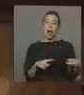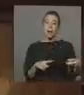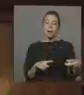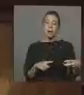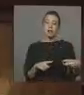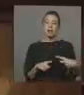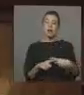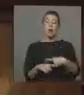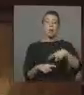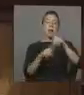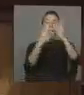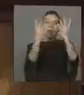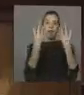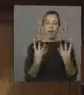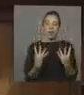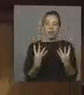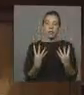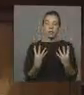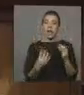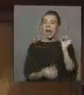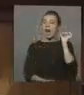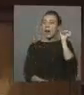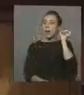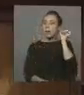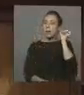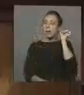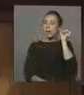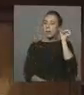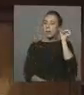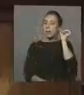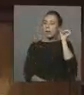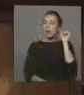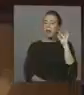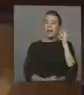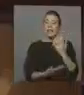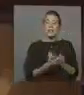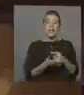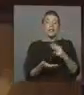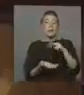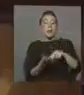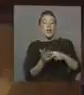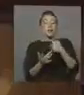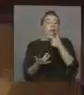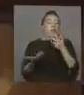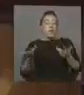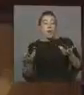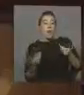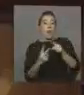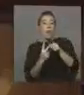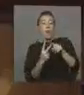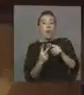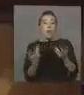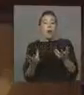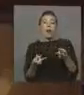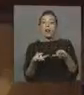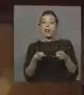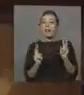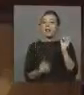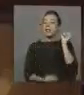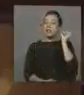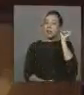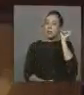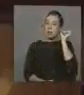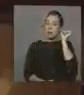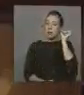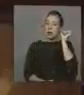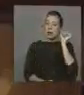pena privativa de libertad a aquellas mujeres que se encuentran en esta disyuntiva. Los derechos de las mujeres,